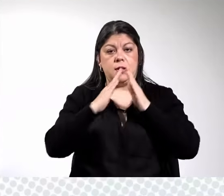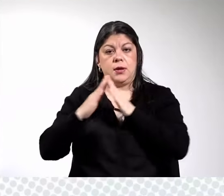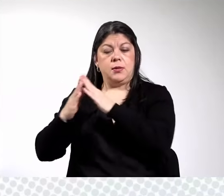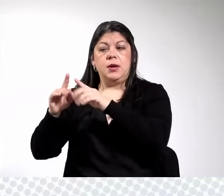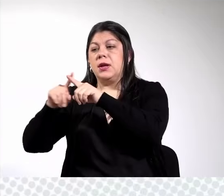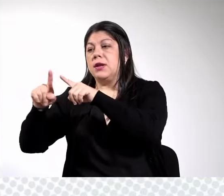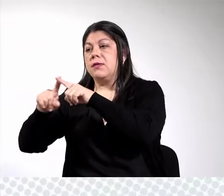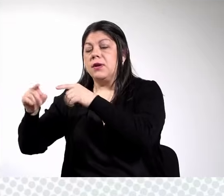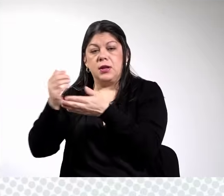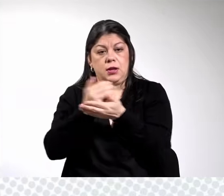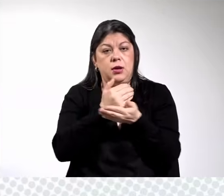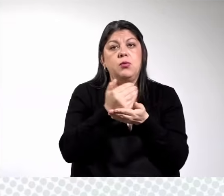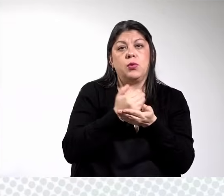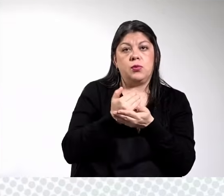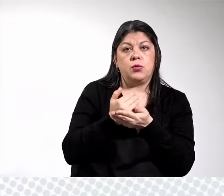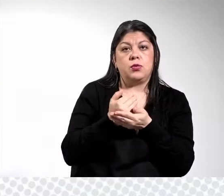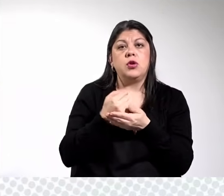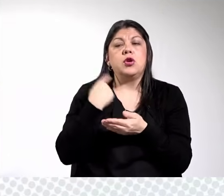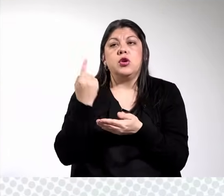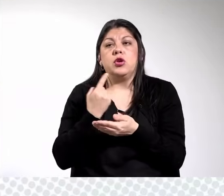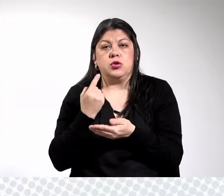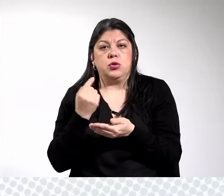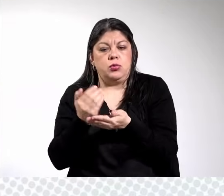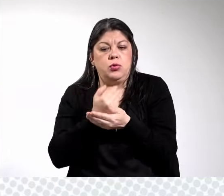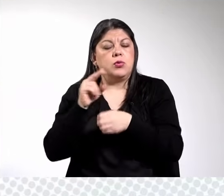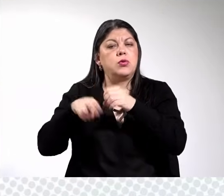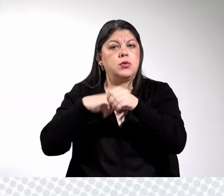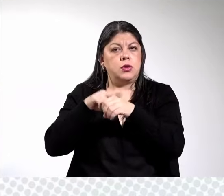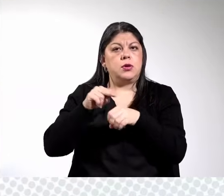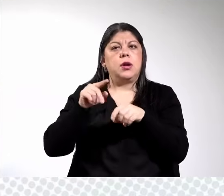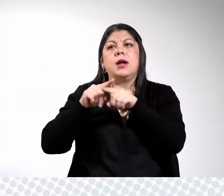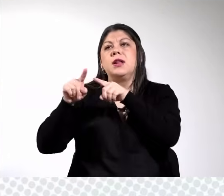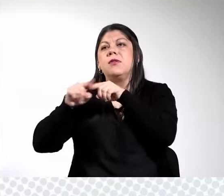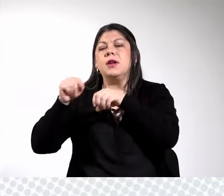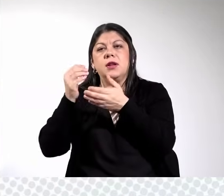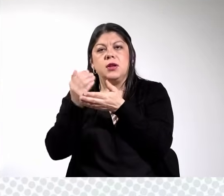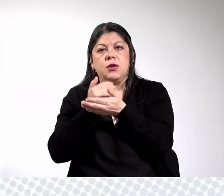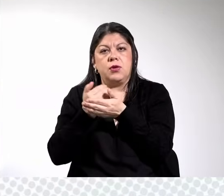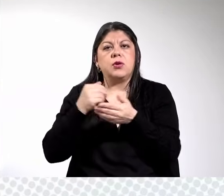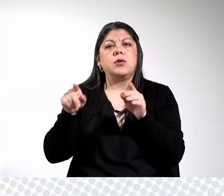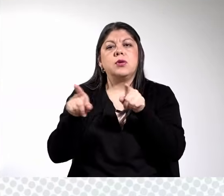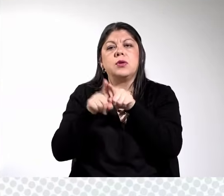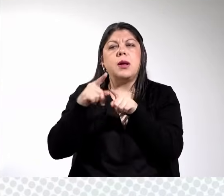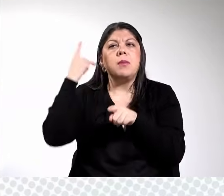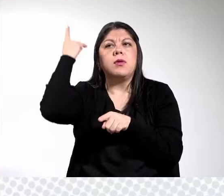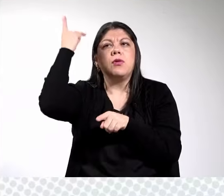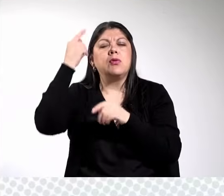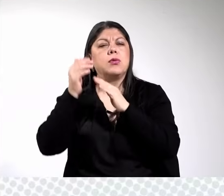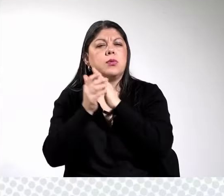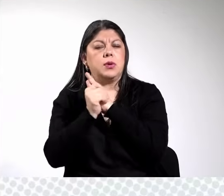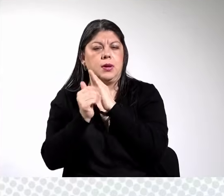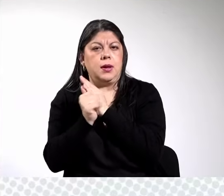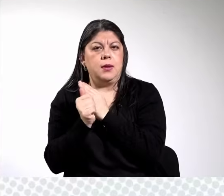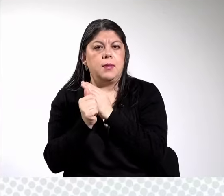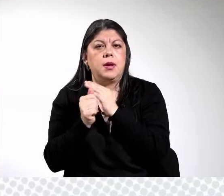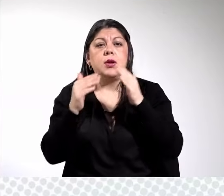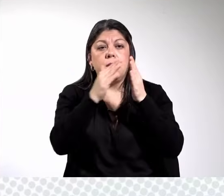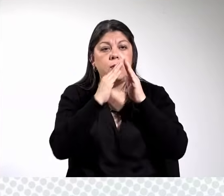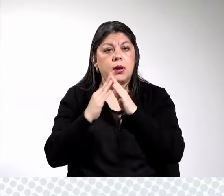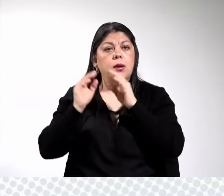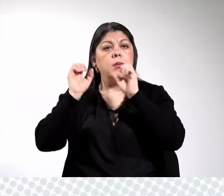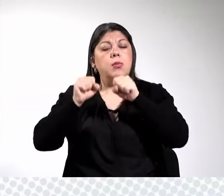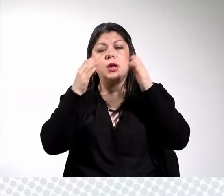diferentes recursos y entre los recursos no solamente es el recurso natural, son los recursos también políticos, la capacidad que tenga una comunidad